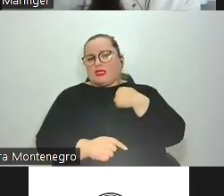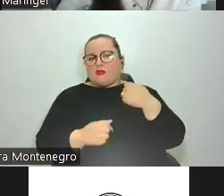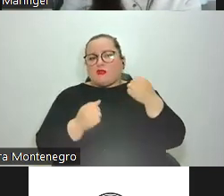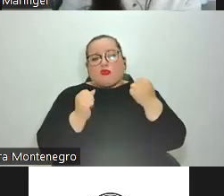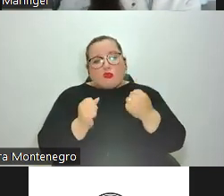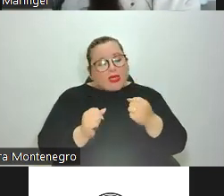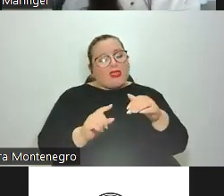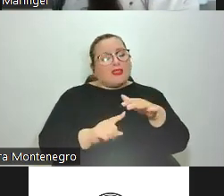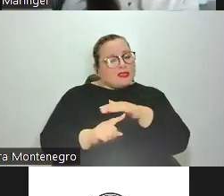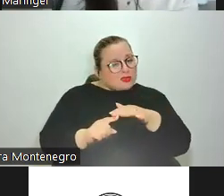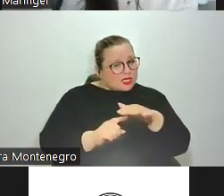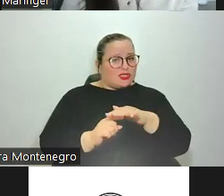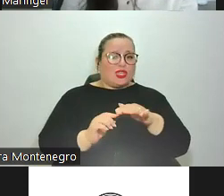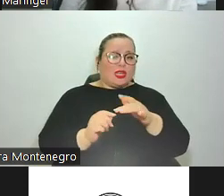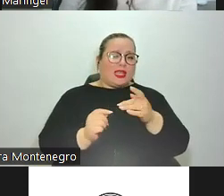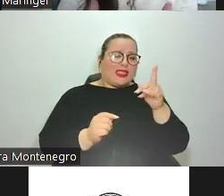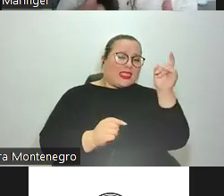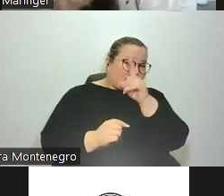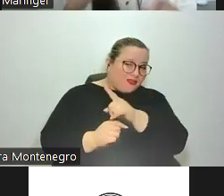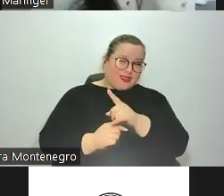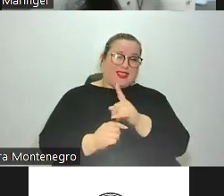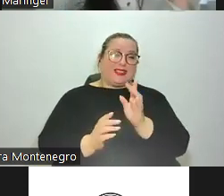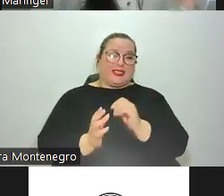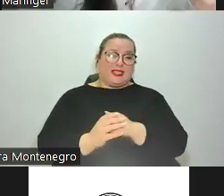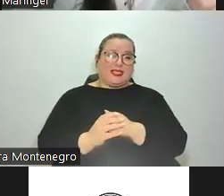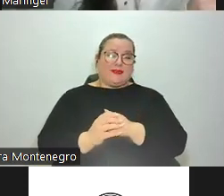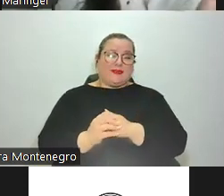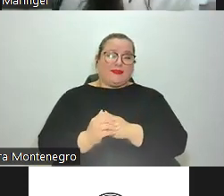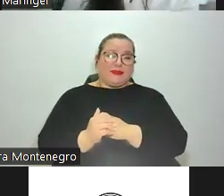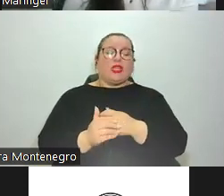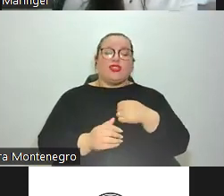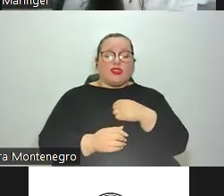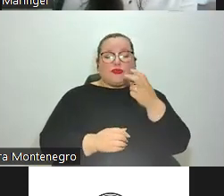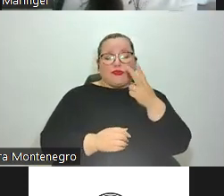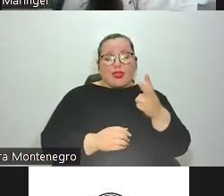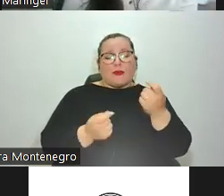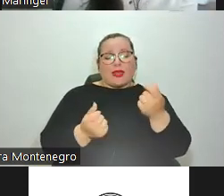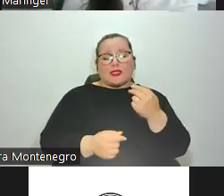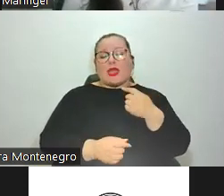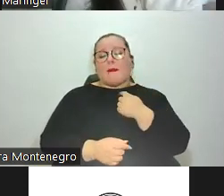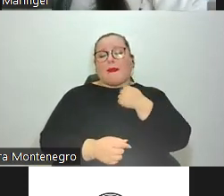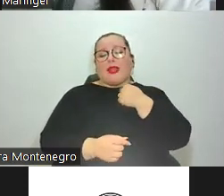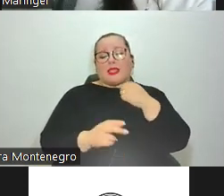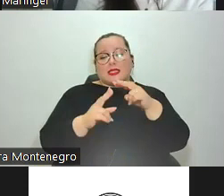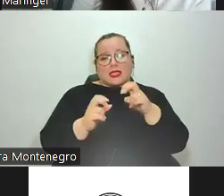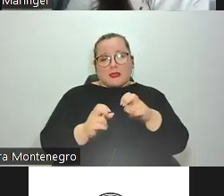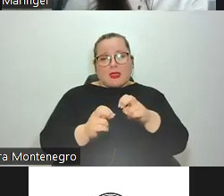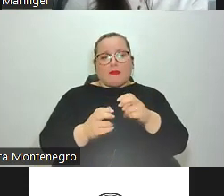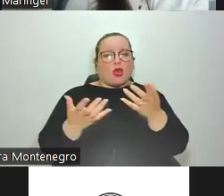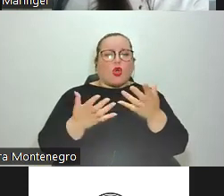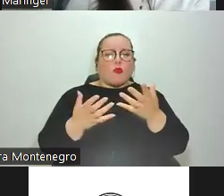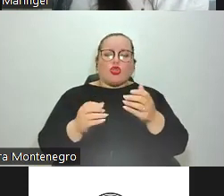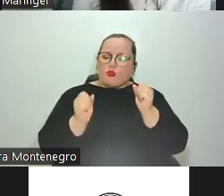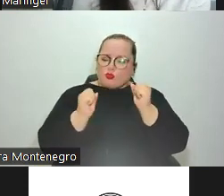hay situaciones complejas que se están, y yo las veo como amenazas en un determinado momento. El tema es cómo salimos de